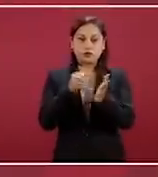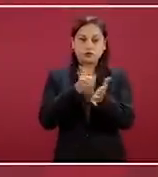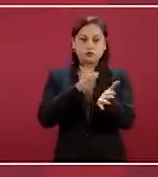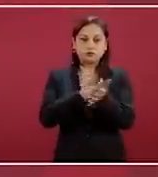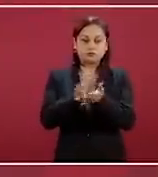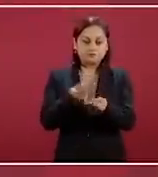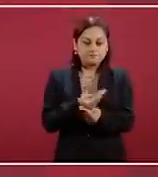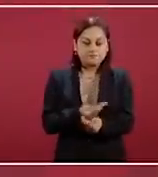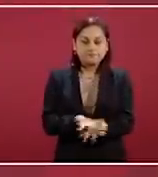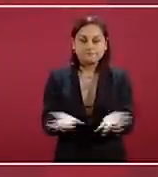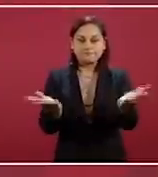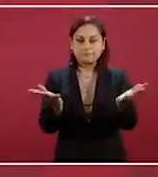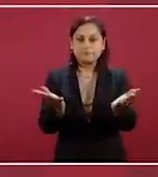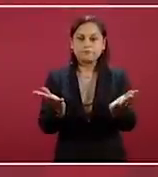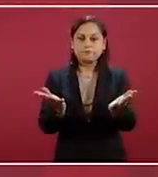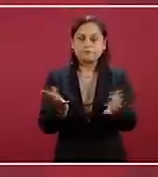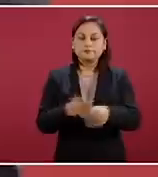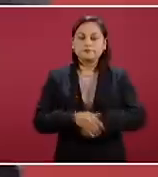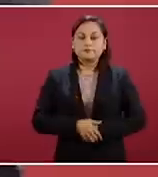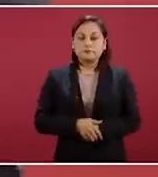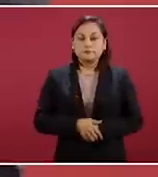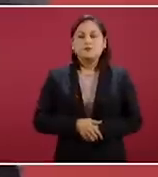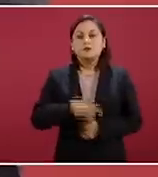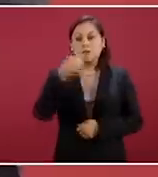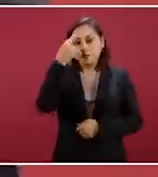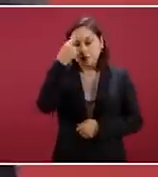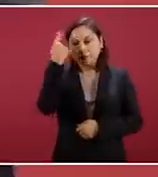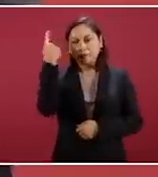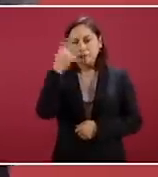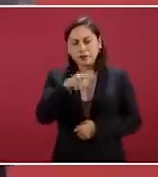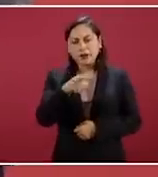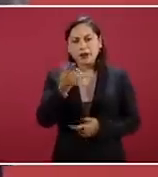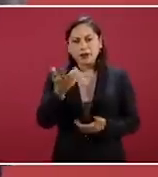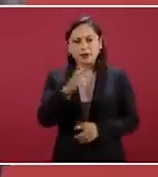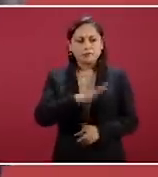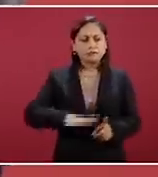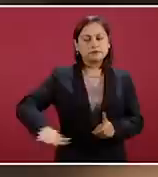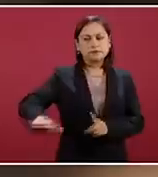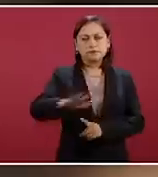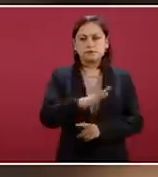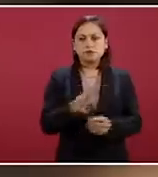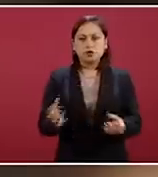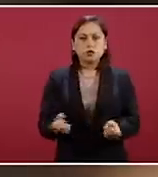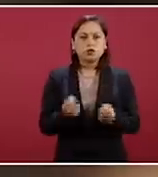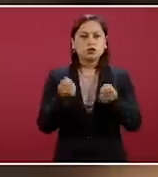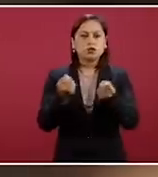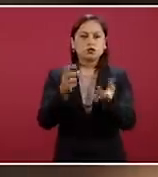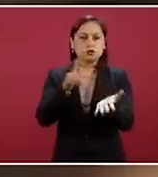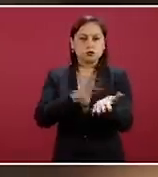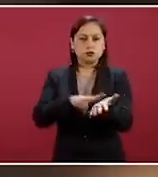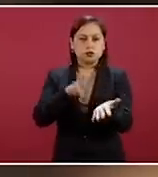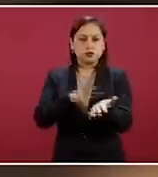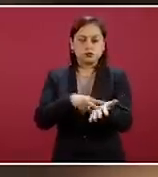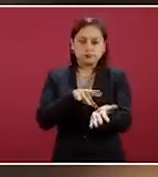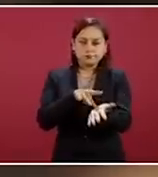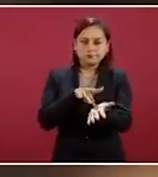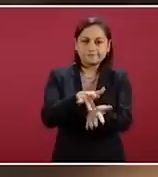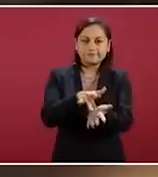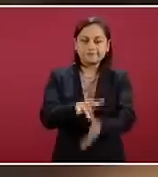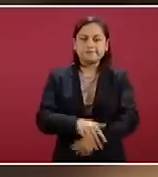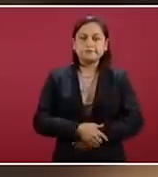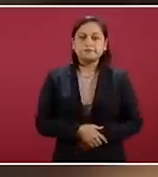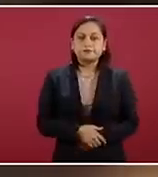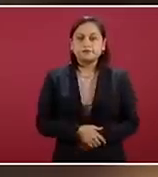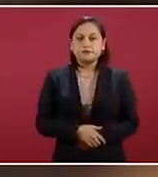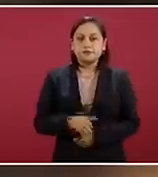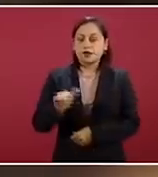por lo mismo, para el fortalecimiento de valores. Y Alfonso Reyes hablaba